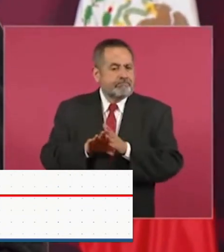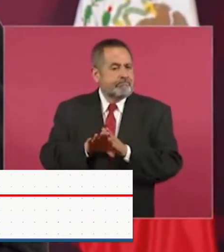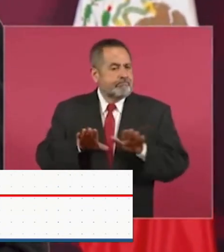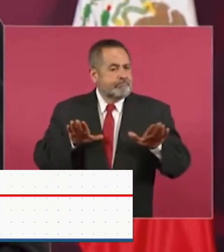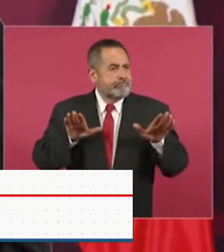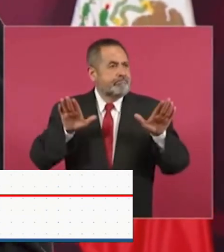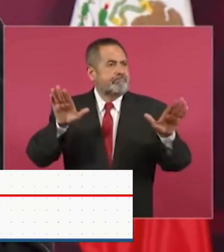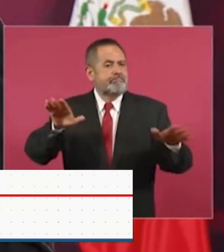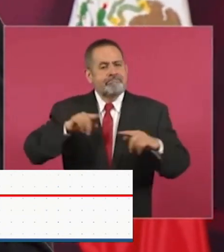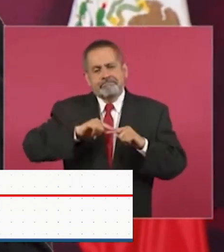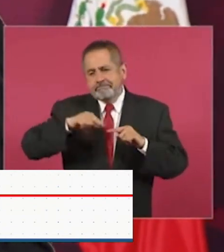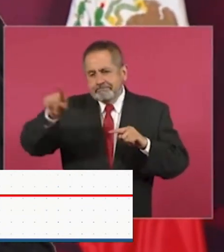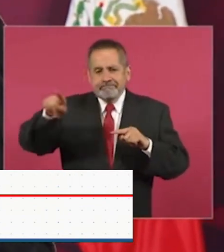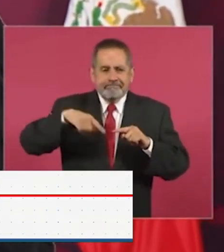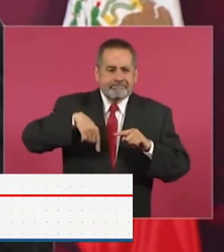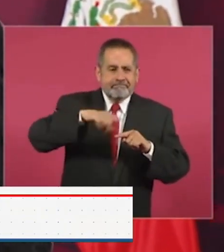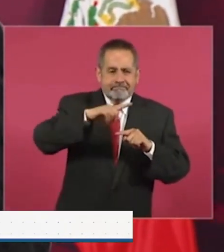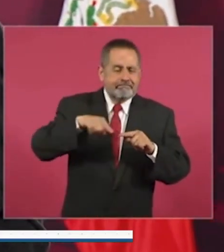México